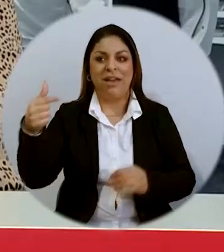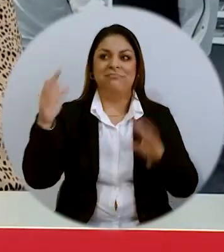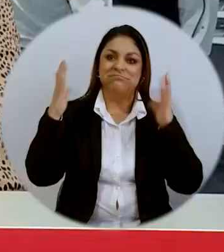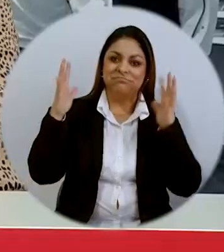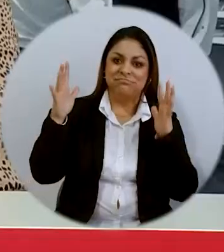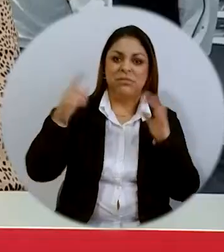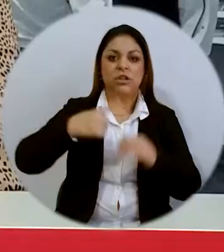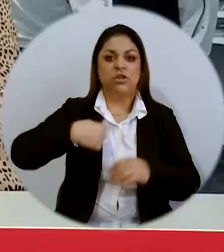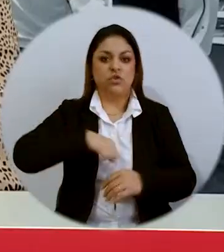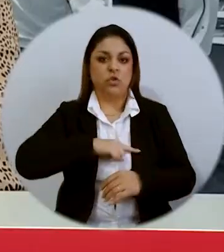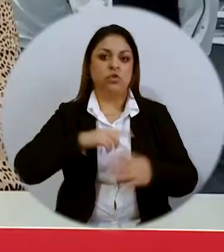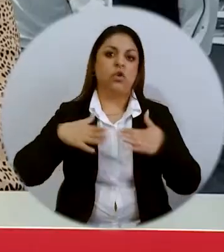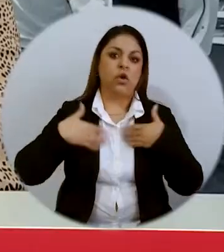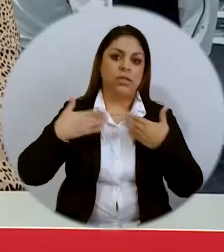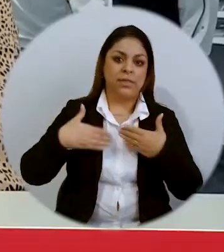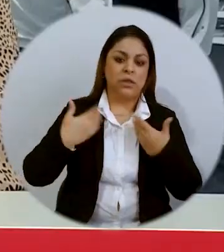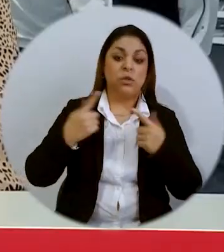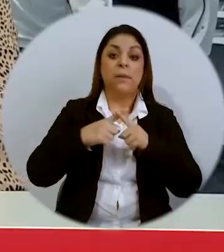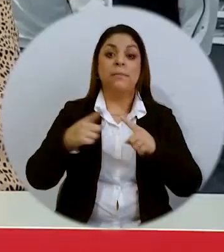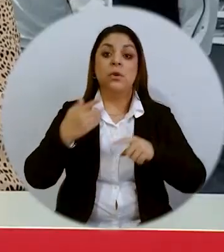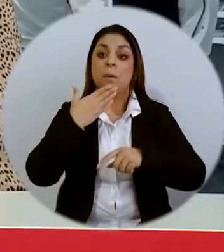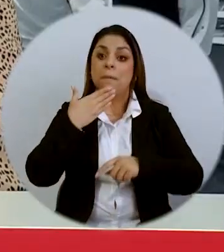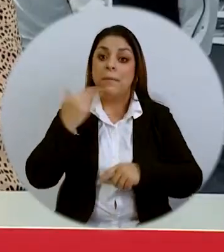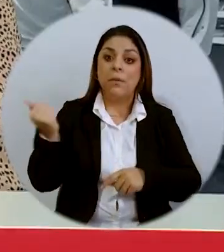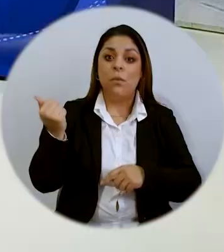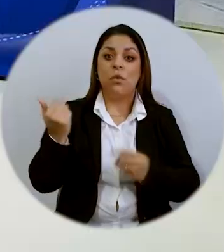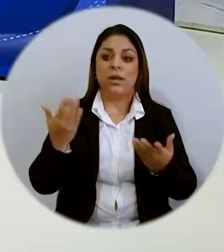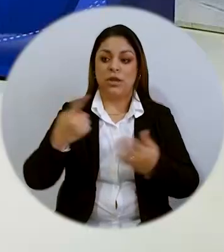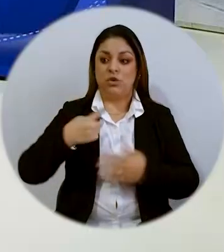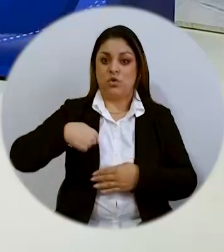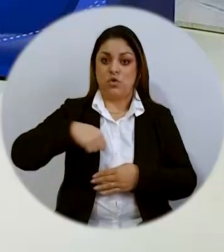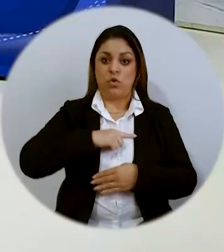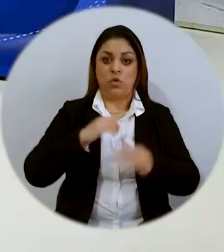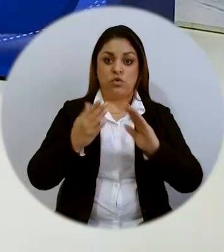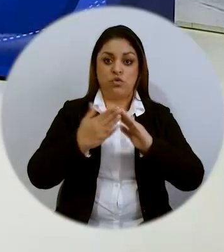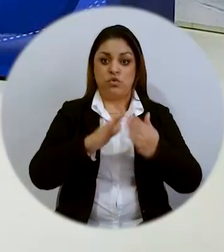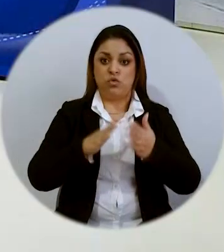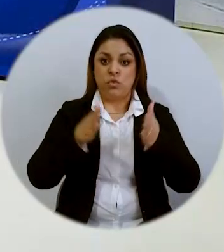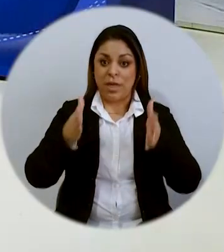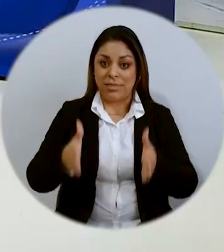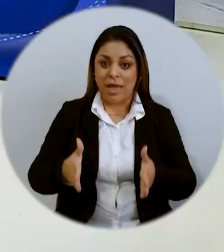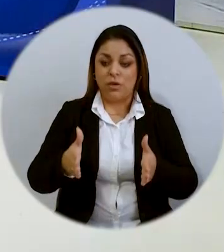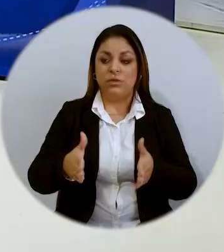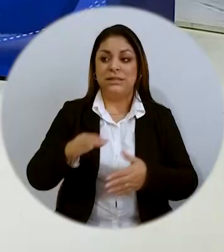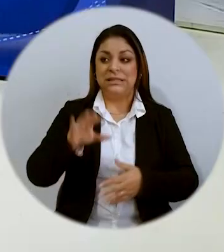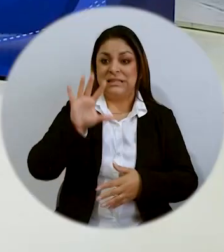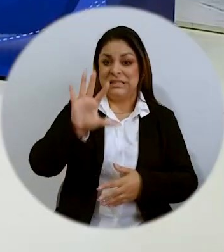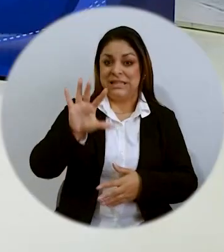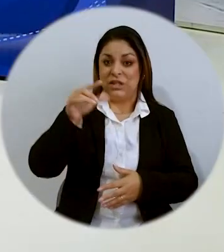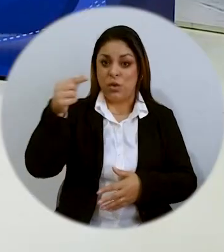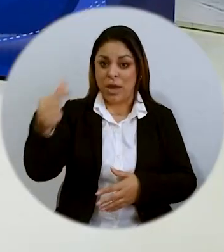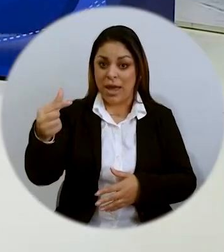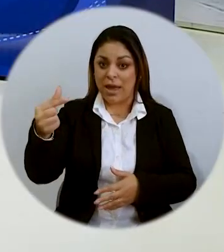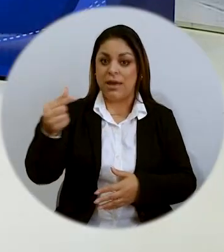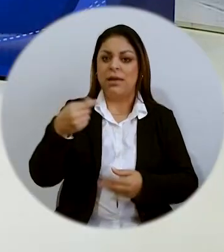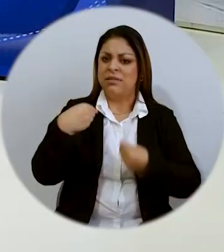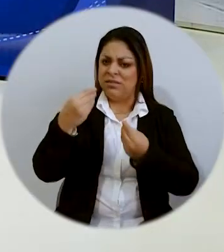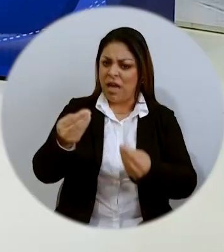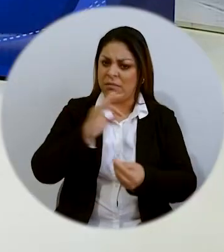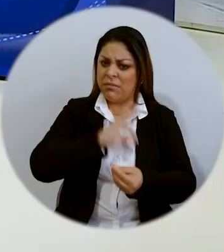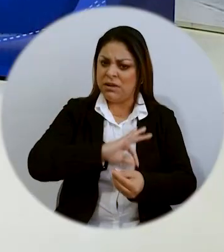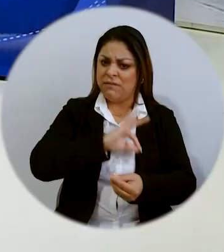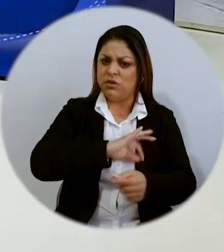nosotros estamos contentos, pero lo mejor es que yo como ciudadana pueda decir, el 5G está beneficiándome a